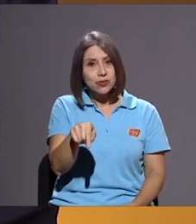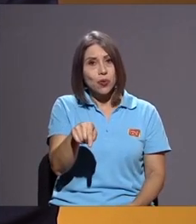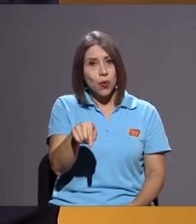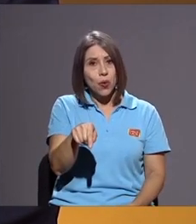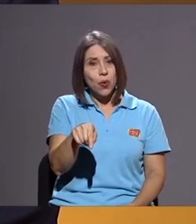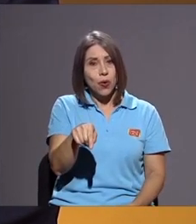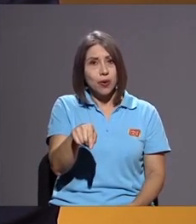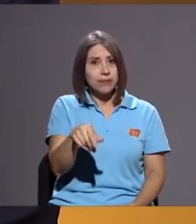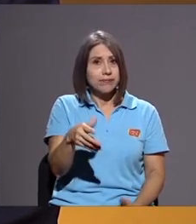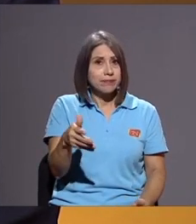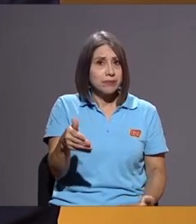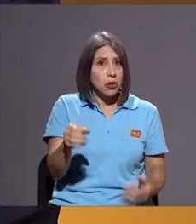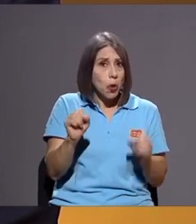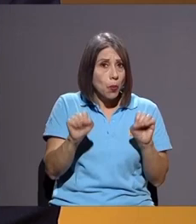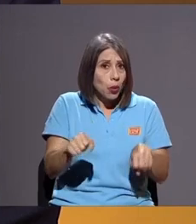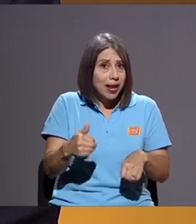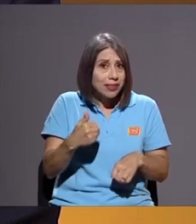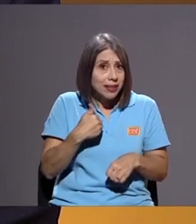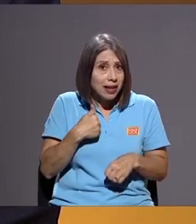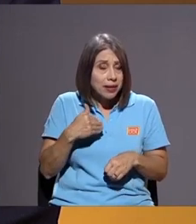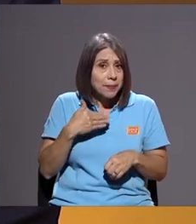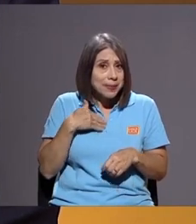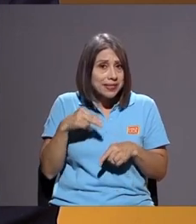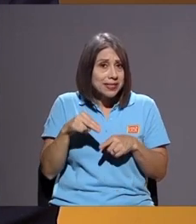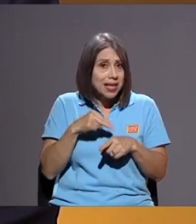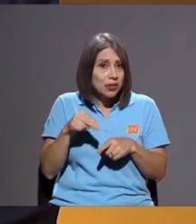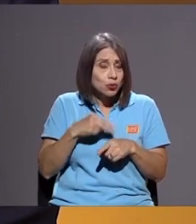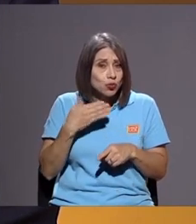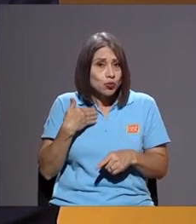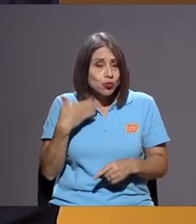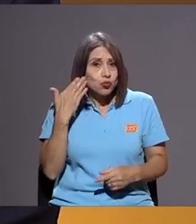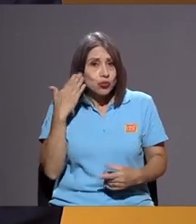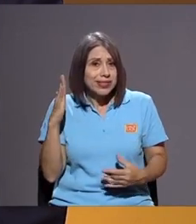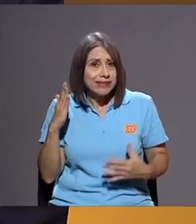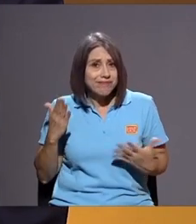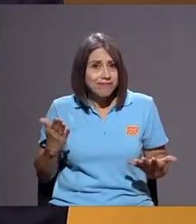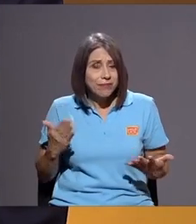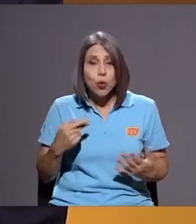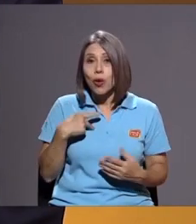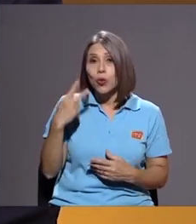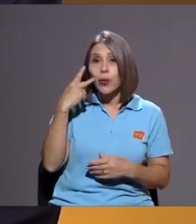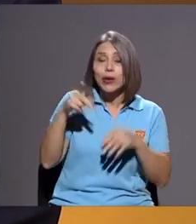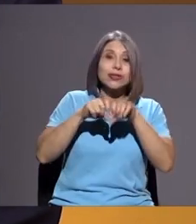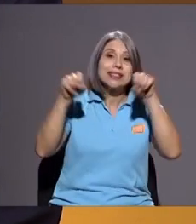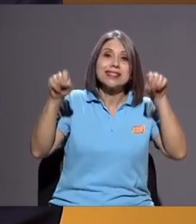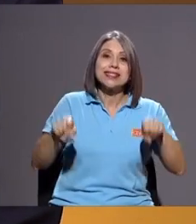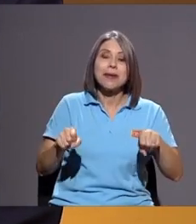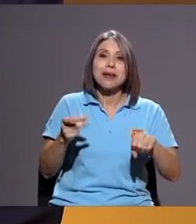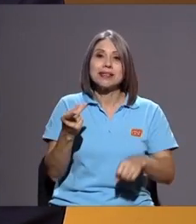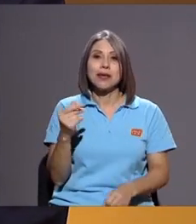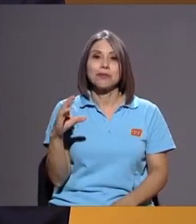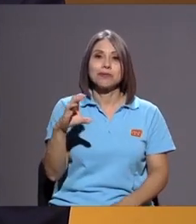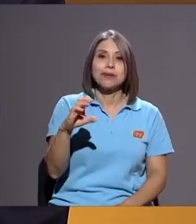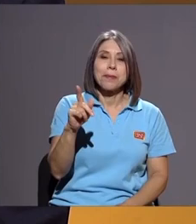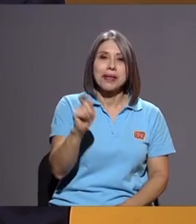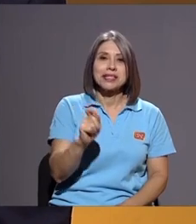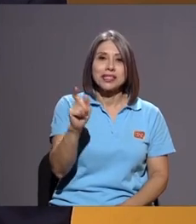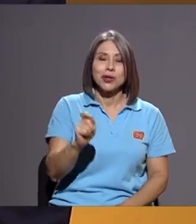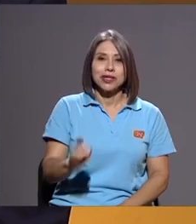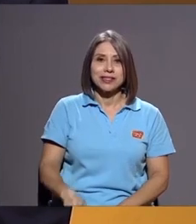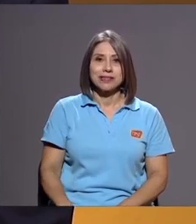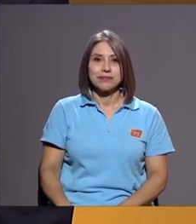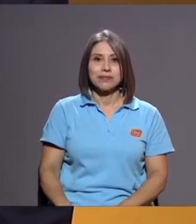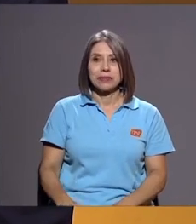no puede mantener mis nietos no sé cuando los sistemas de pensiones tenemos